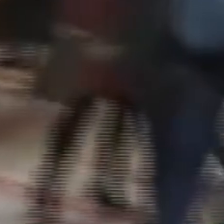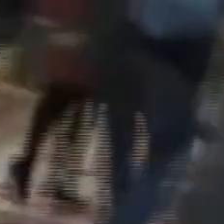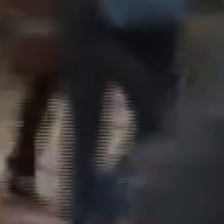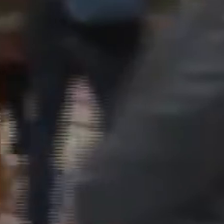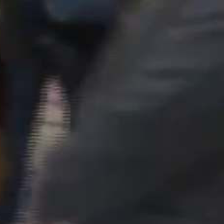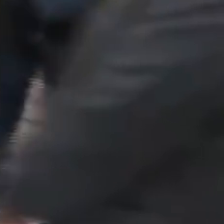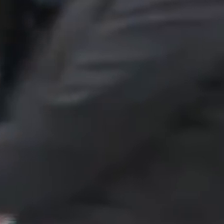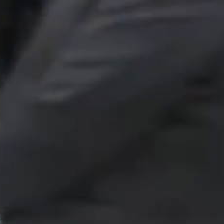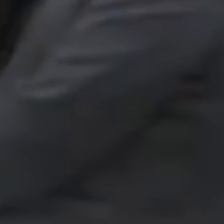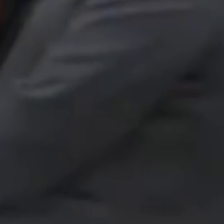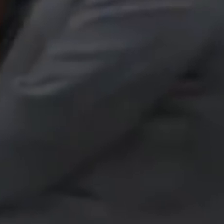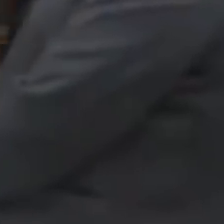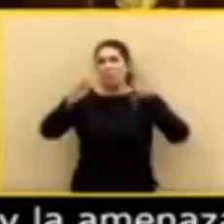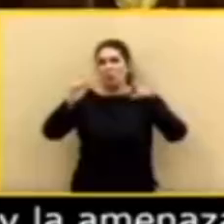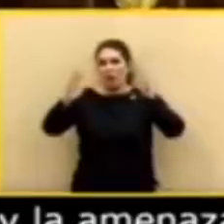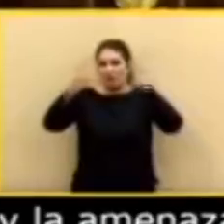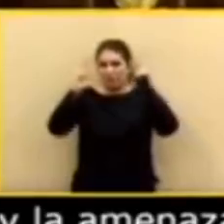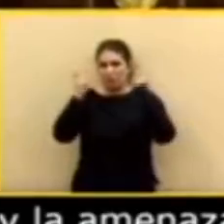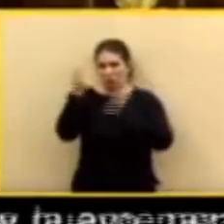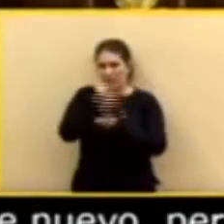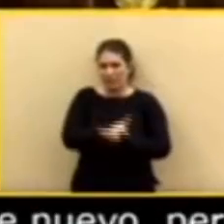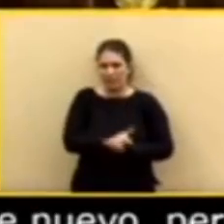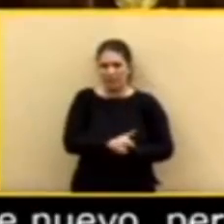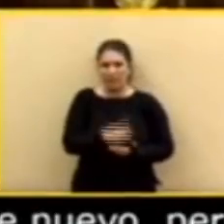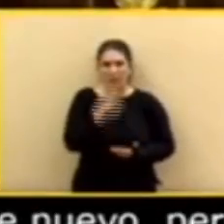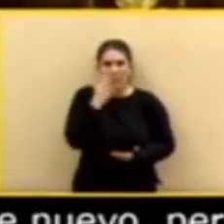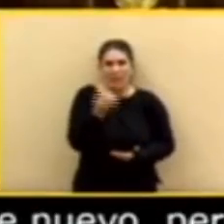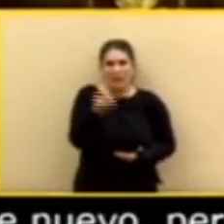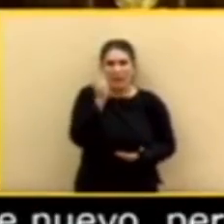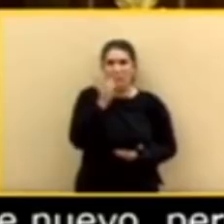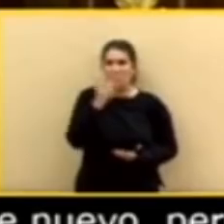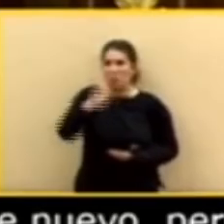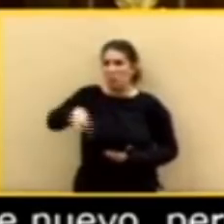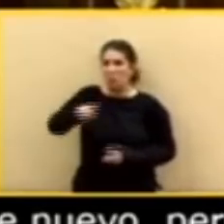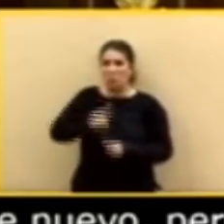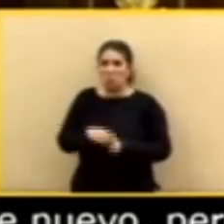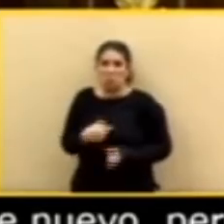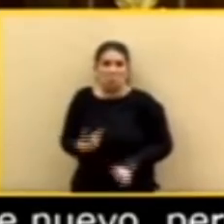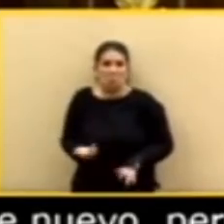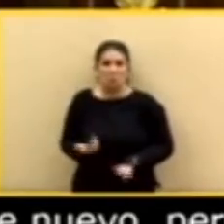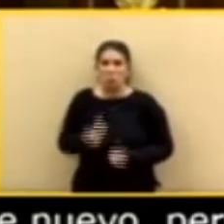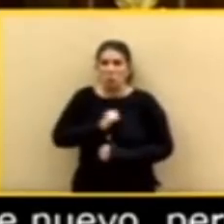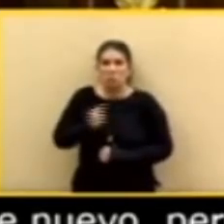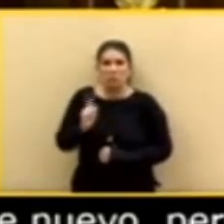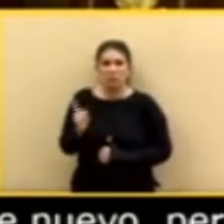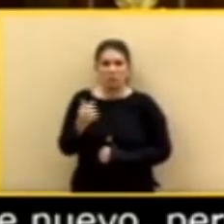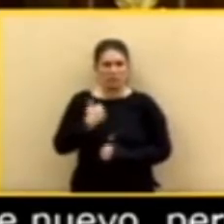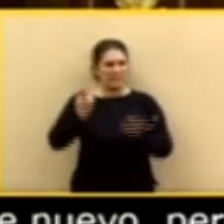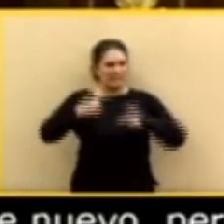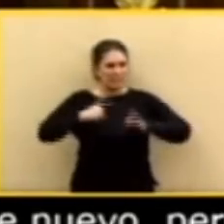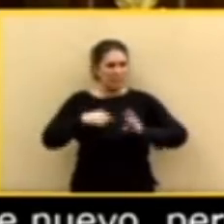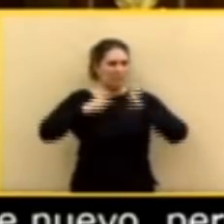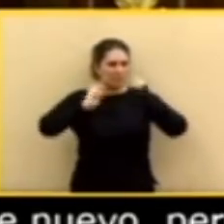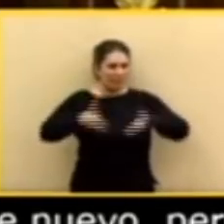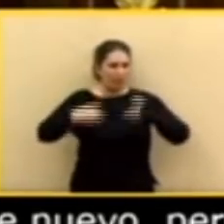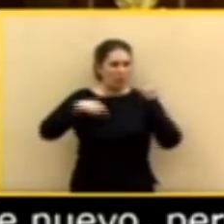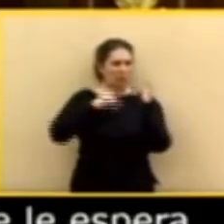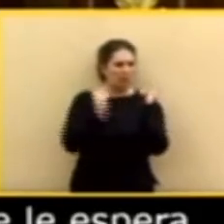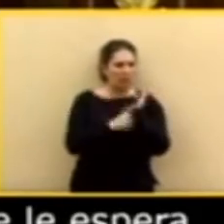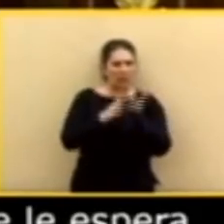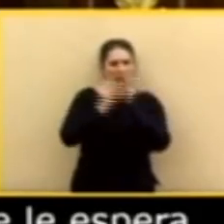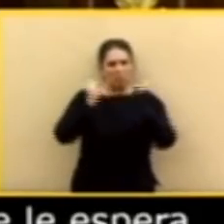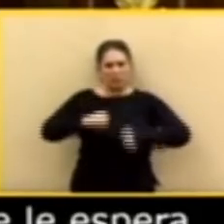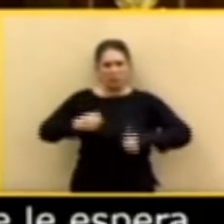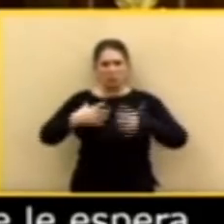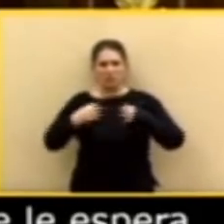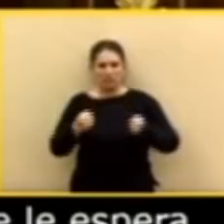ver. Pablo Casado, en el año 2018, creo recordar, se presenta a unas elecciones primarias contra Soraya Sáenz de Santa